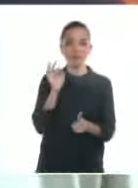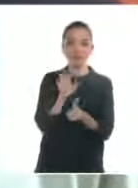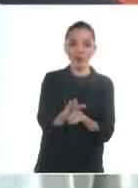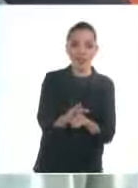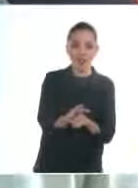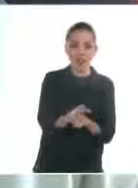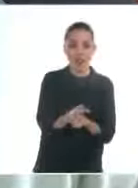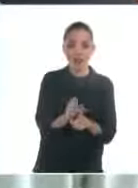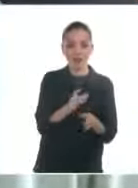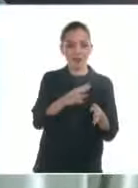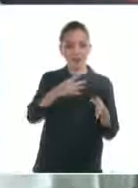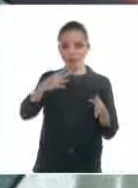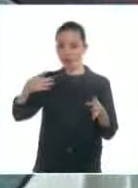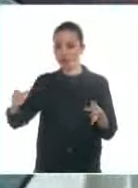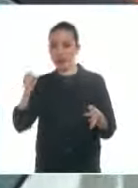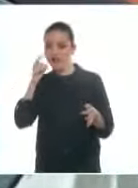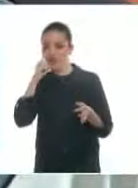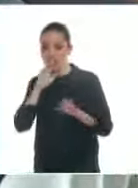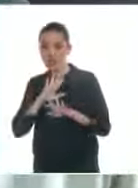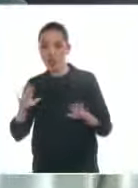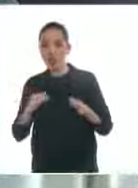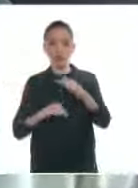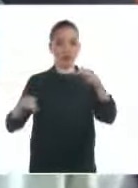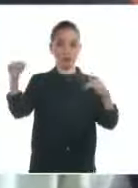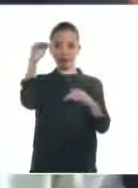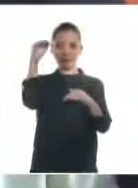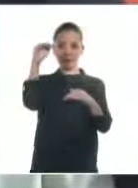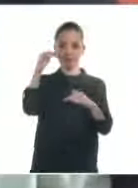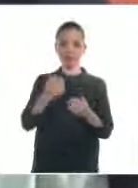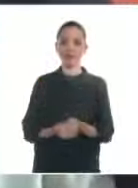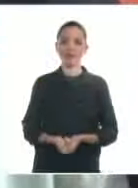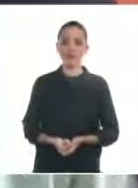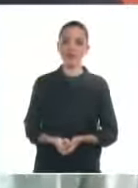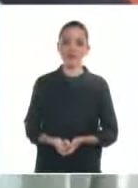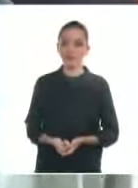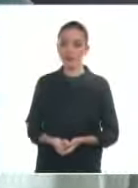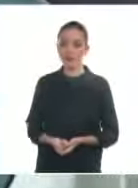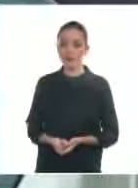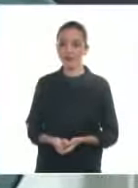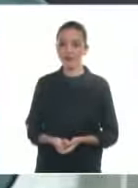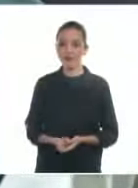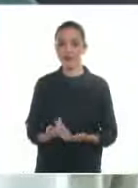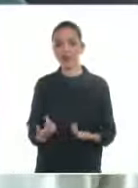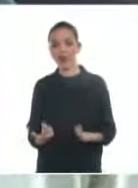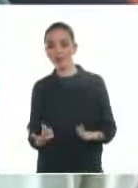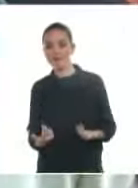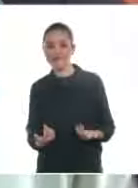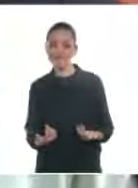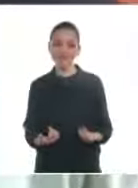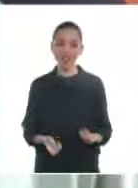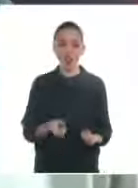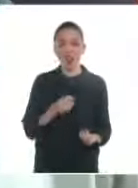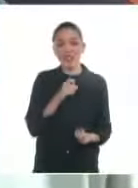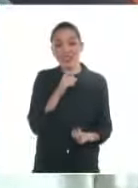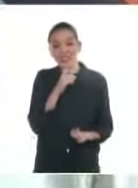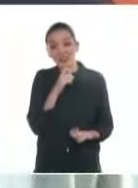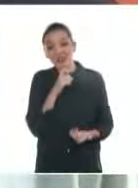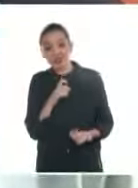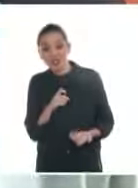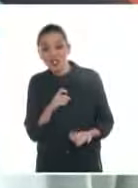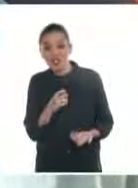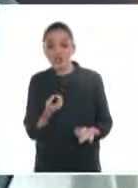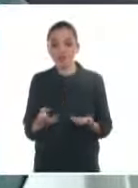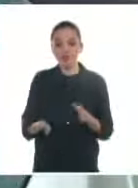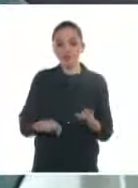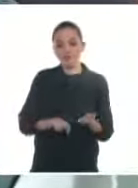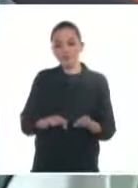esos nervios de cerrar los partidos, hacía tiempo que no los sentía y bueno, me ha costado un poquito manejarlo, ¿no? Pero al final muy contento de haberlo hecho al